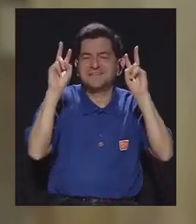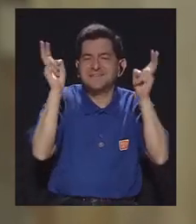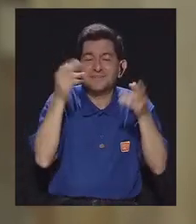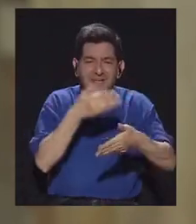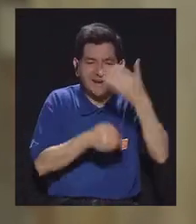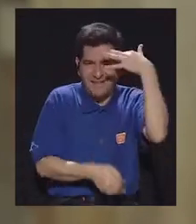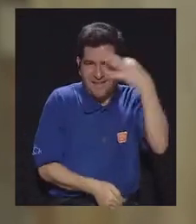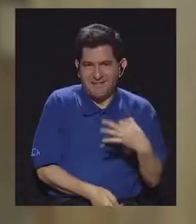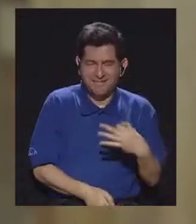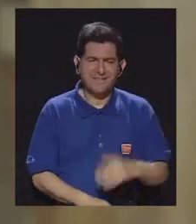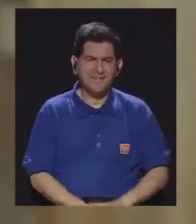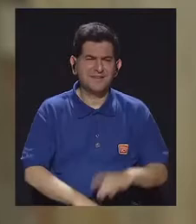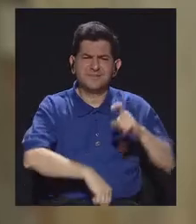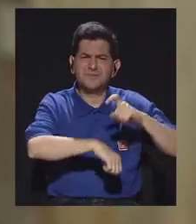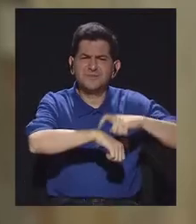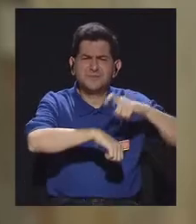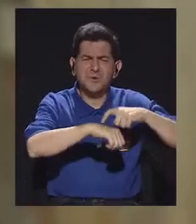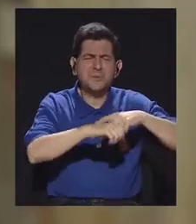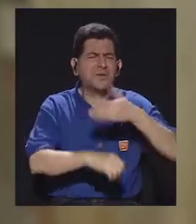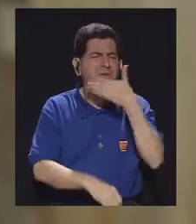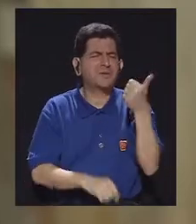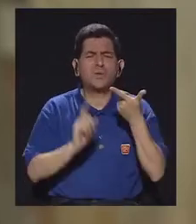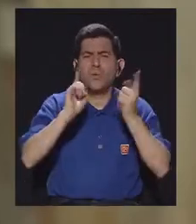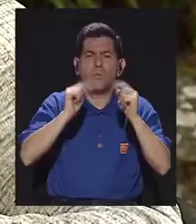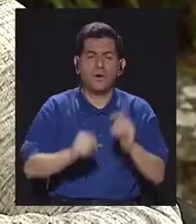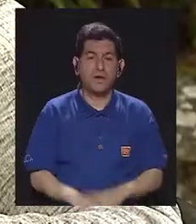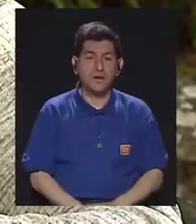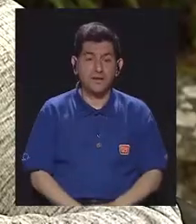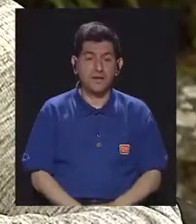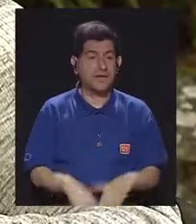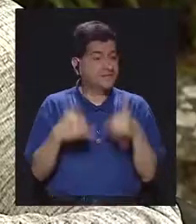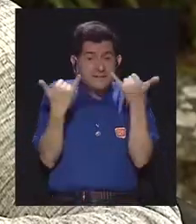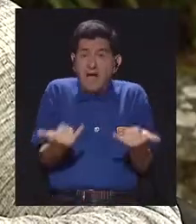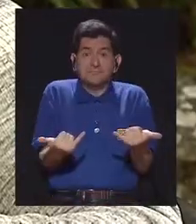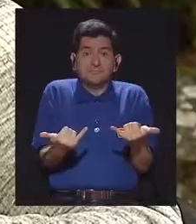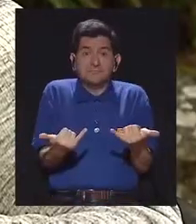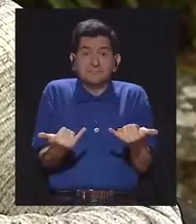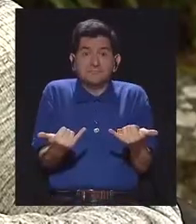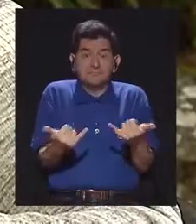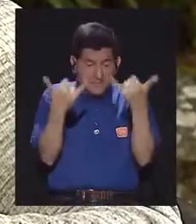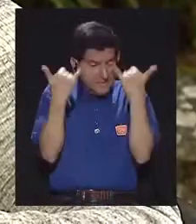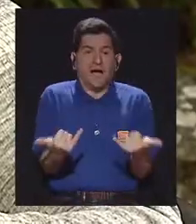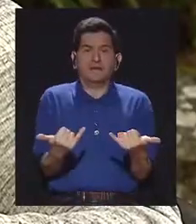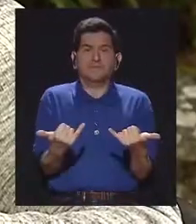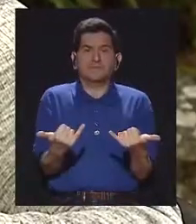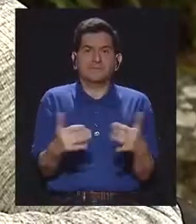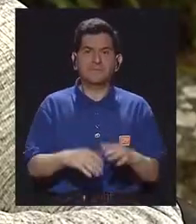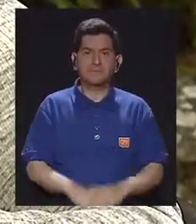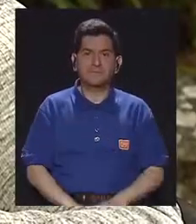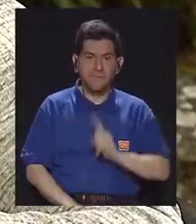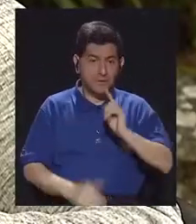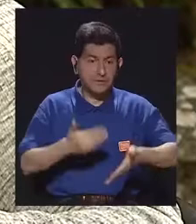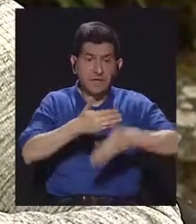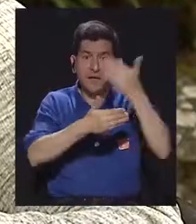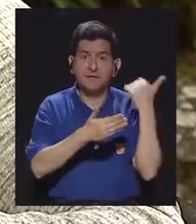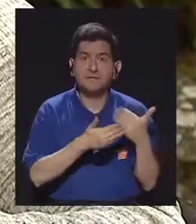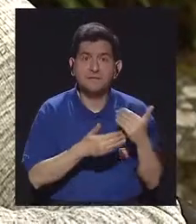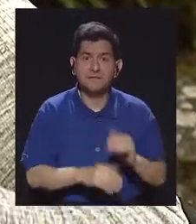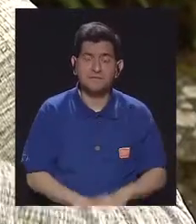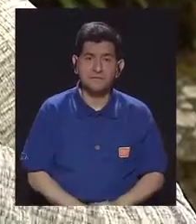creía, ¿verdad? ¿En qué momento es el momento ideal? Mira, el momento es ya, el momento es ya. Como les